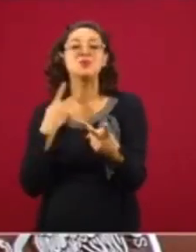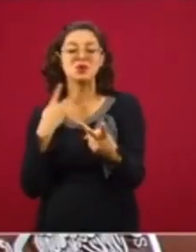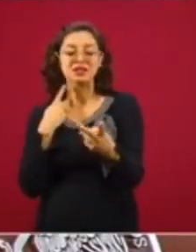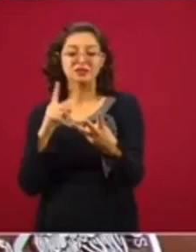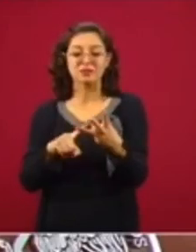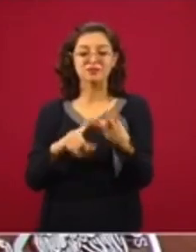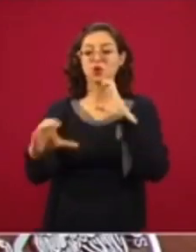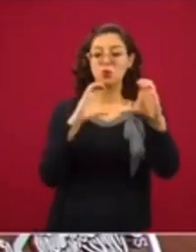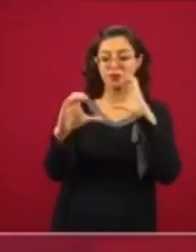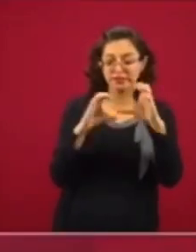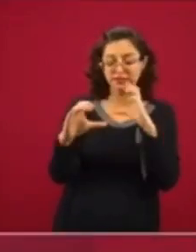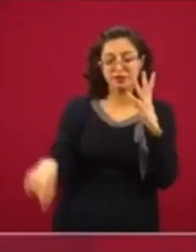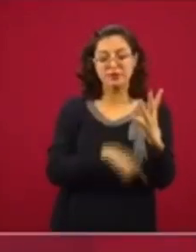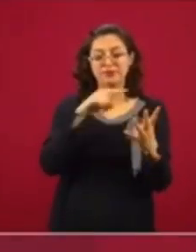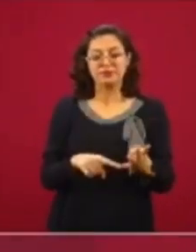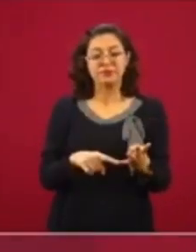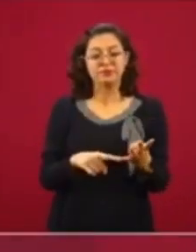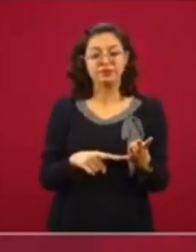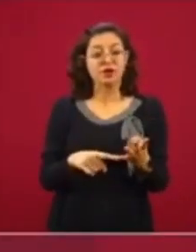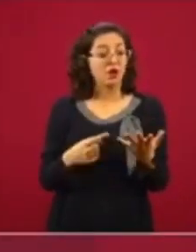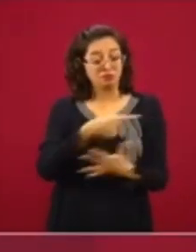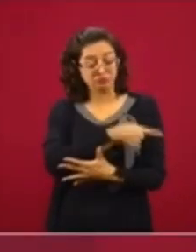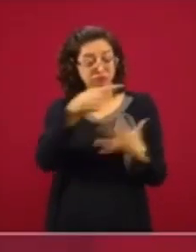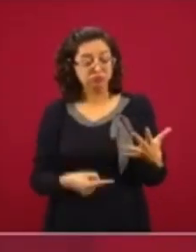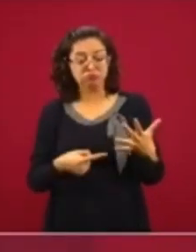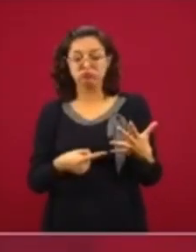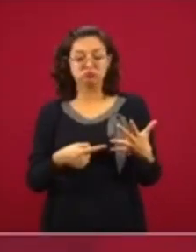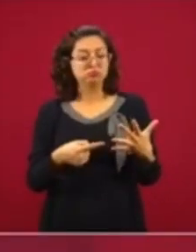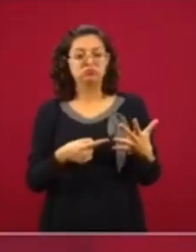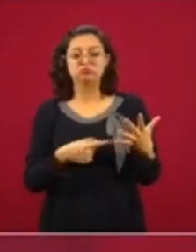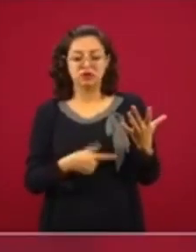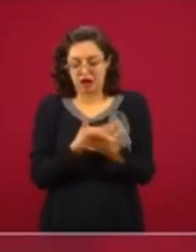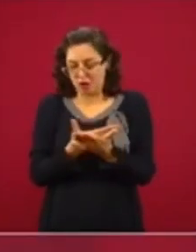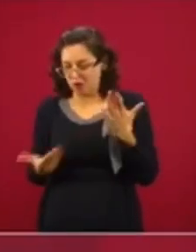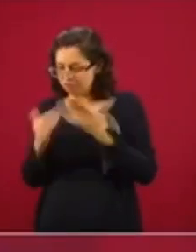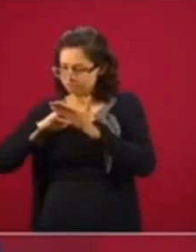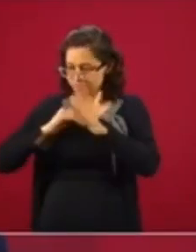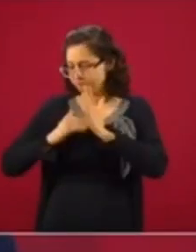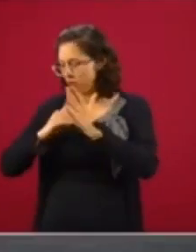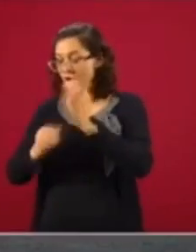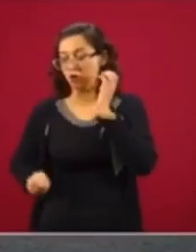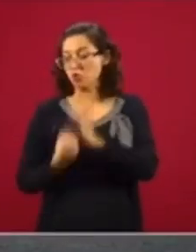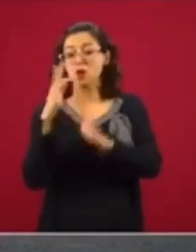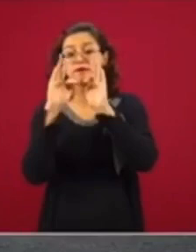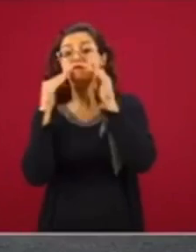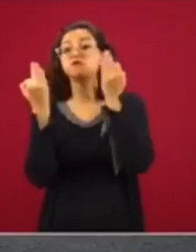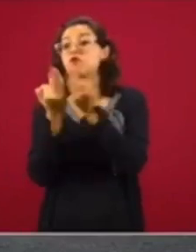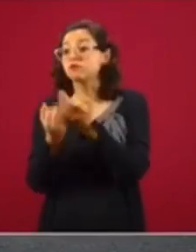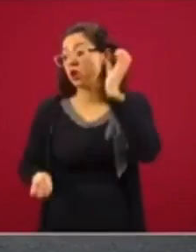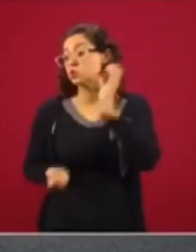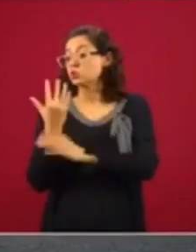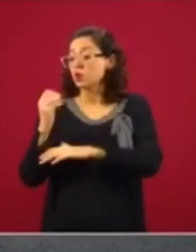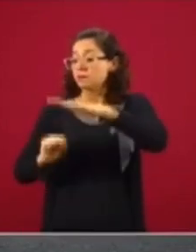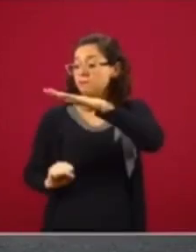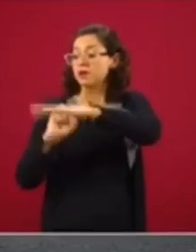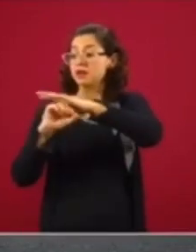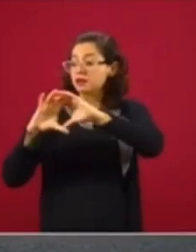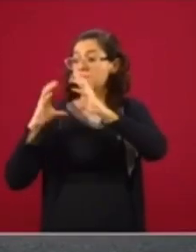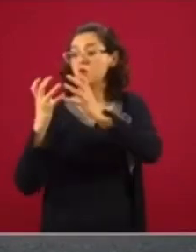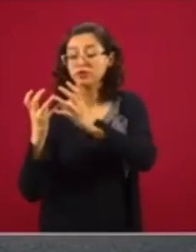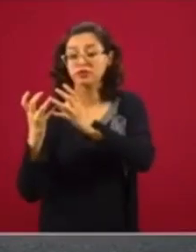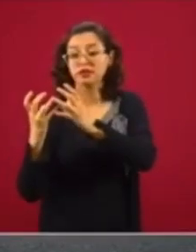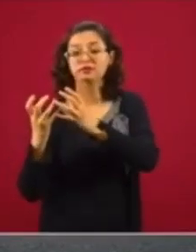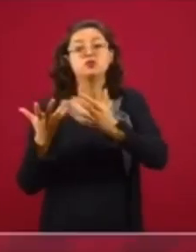lo que tiene que ver con la comunicación. Entonces tenemos que buscar la forma de crear modelos alternativos. Y lo mejor